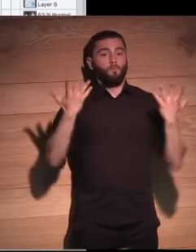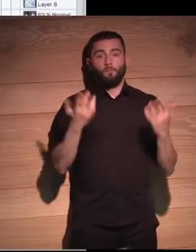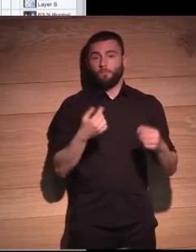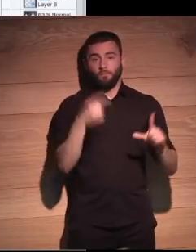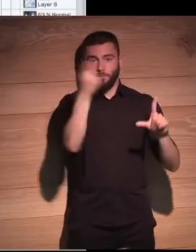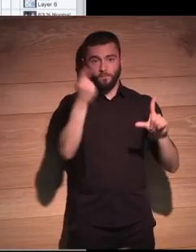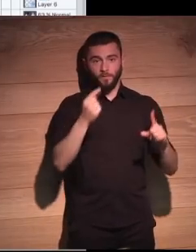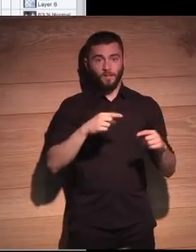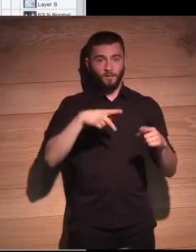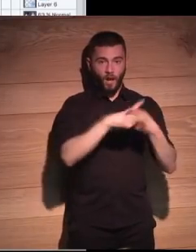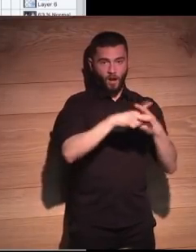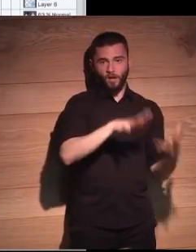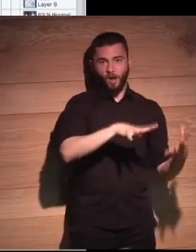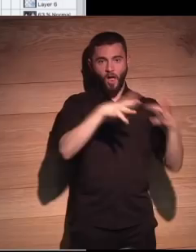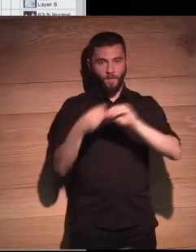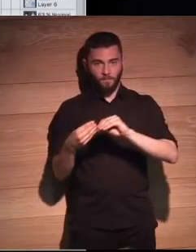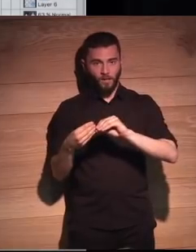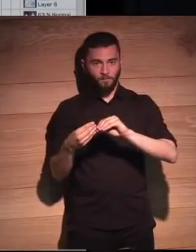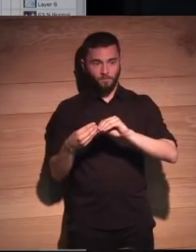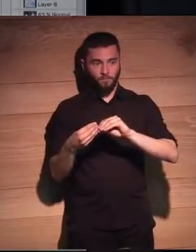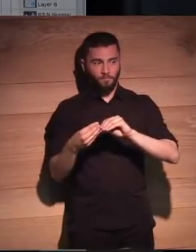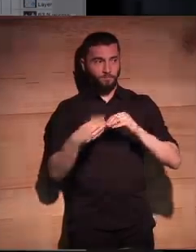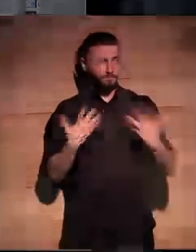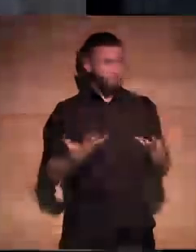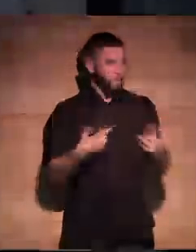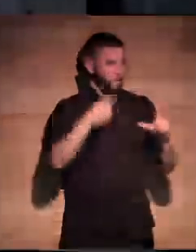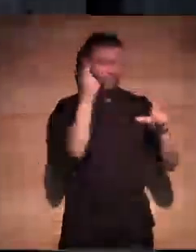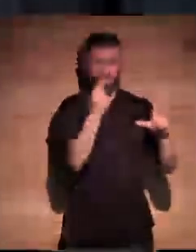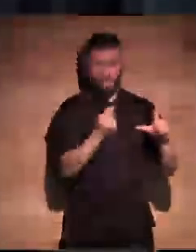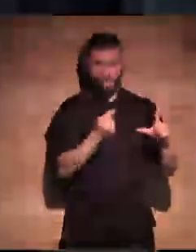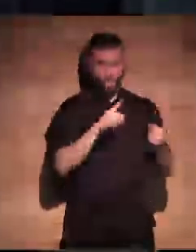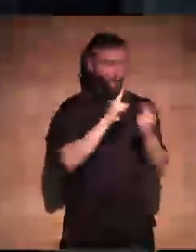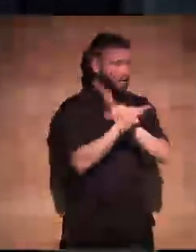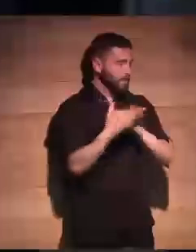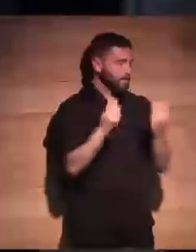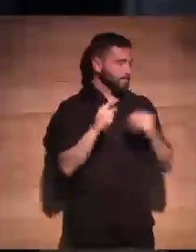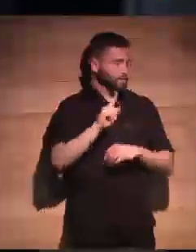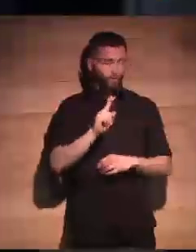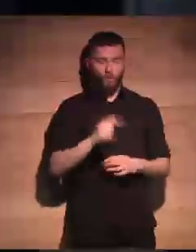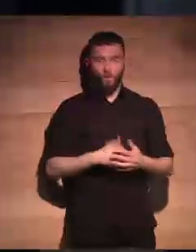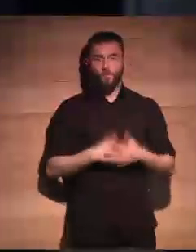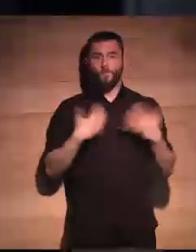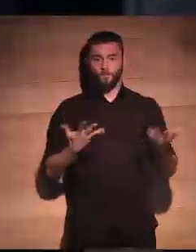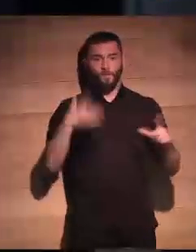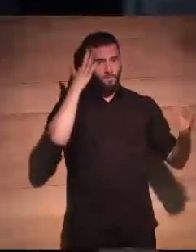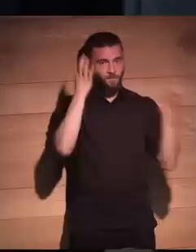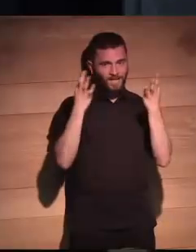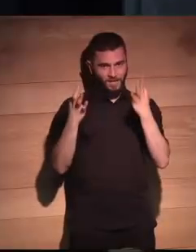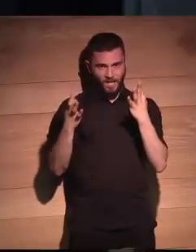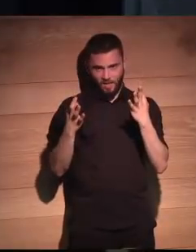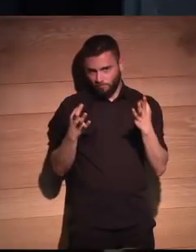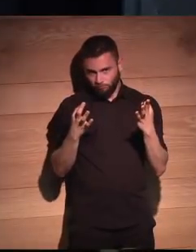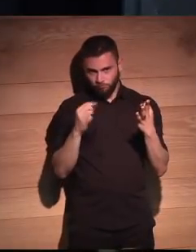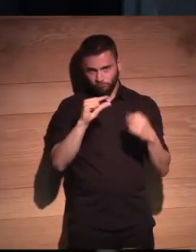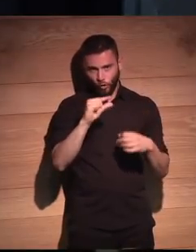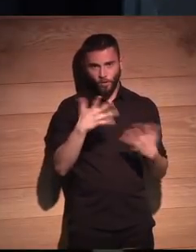haces es adaptarte a la herramienta, ¿no? que tienes, pero que al final el dibujo no cambia demasiado. Las cosas hay pequeños matices, pero probablemente solo